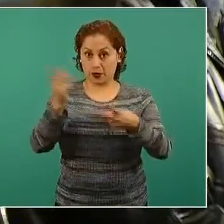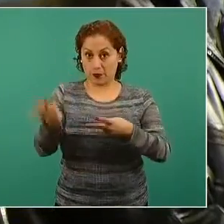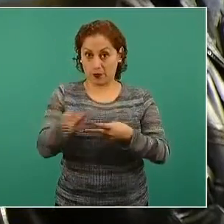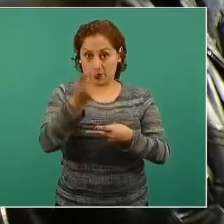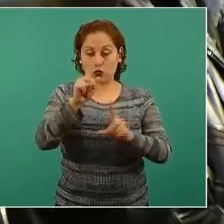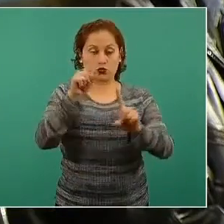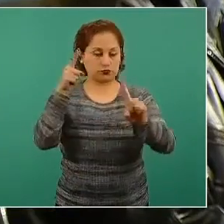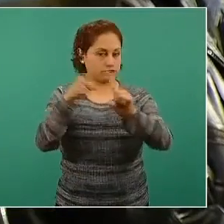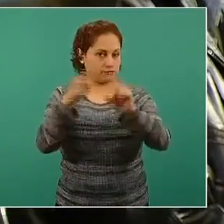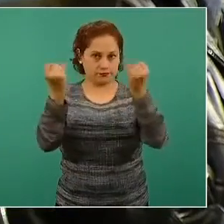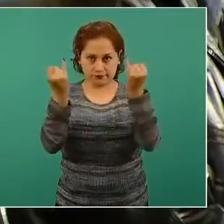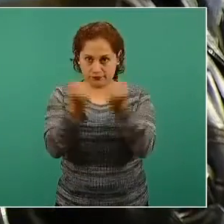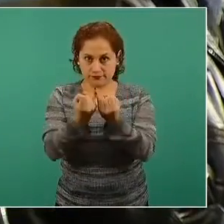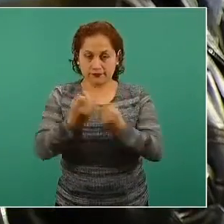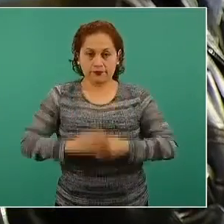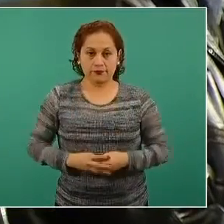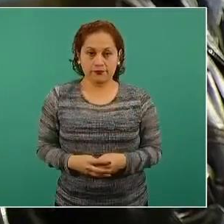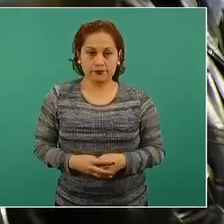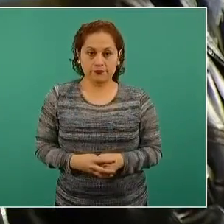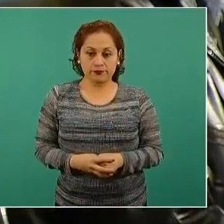sentido,